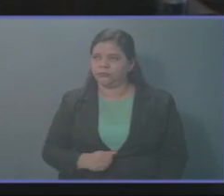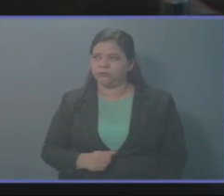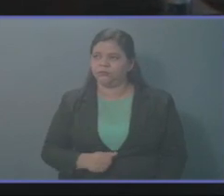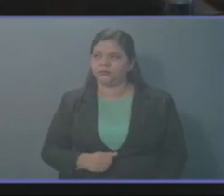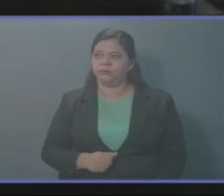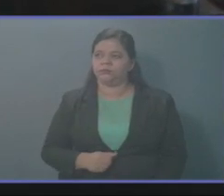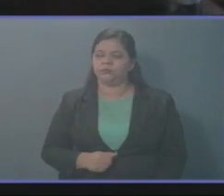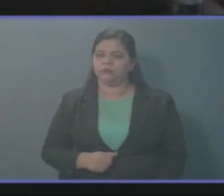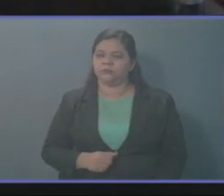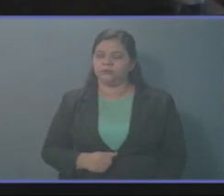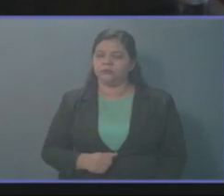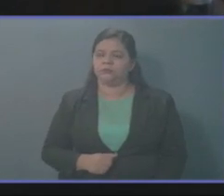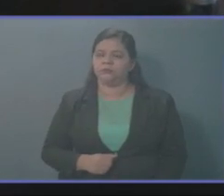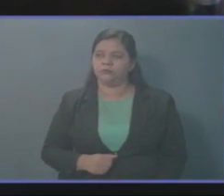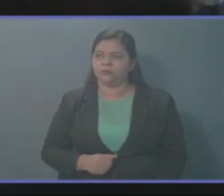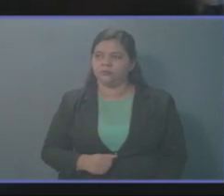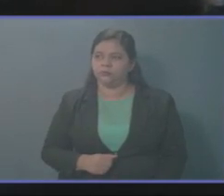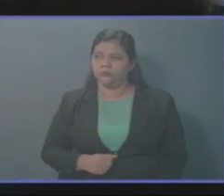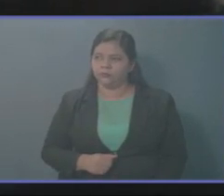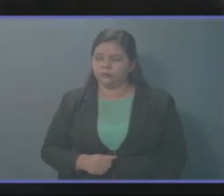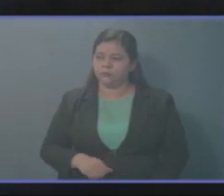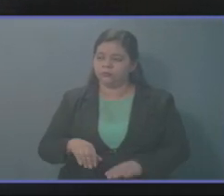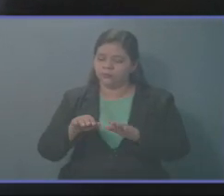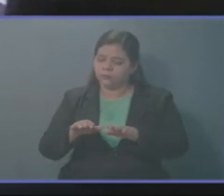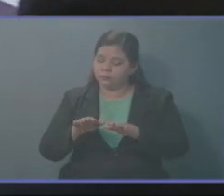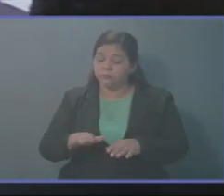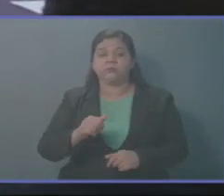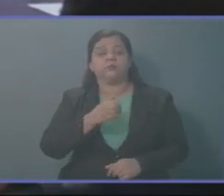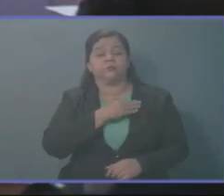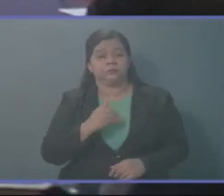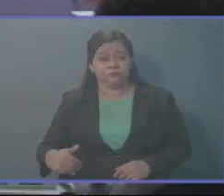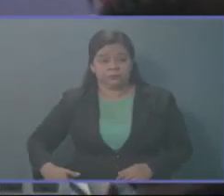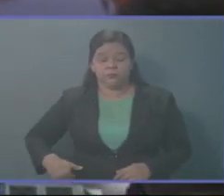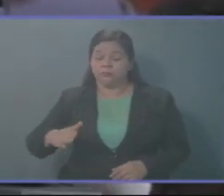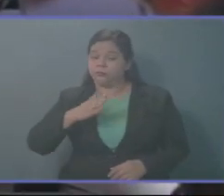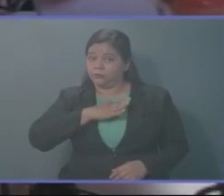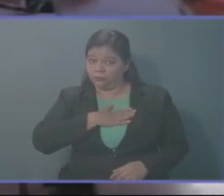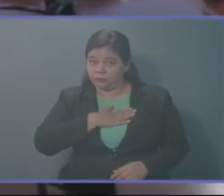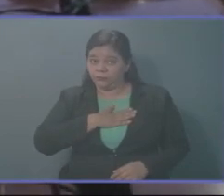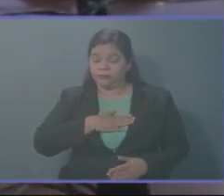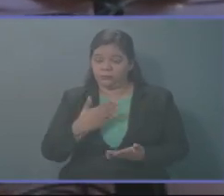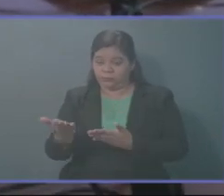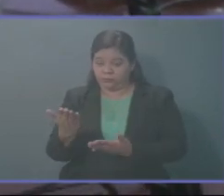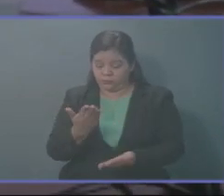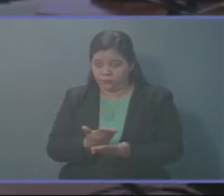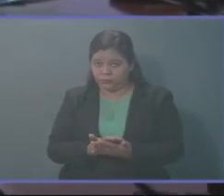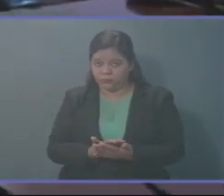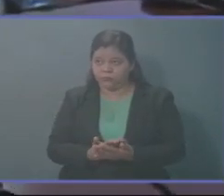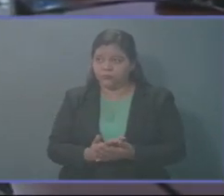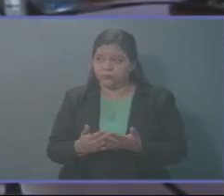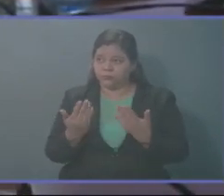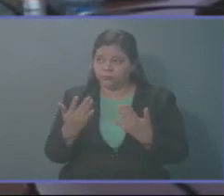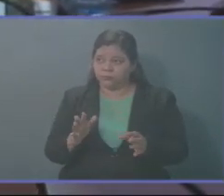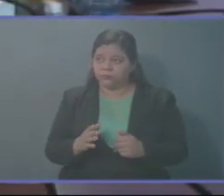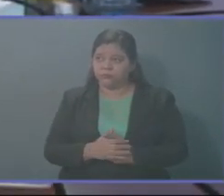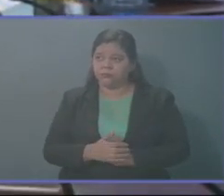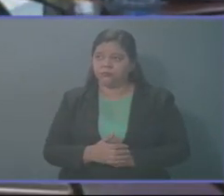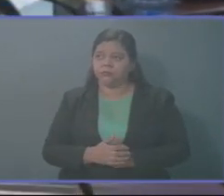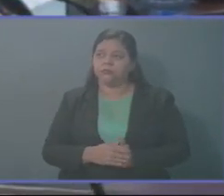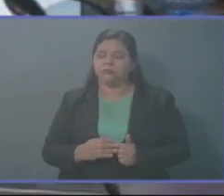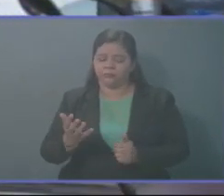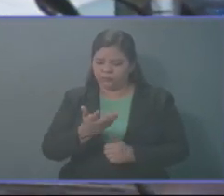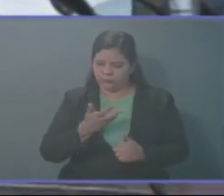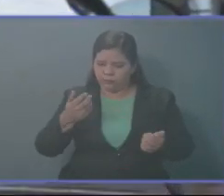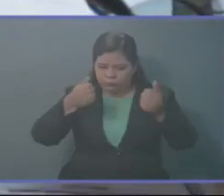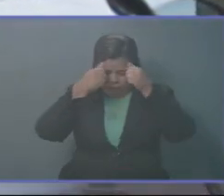presidente de la Asamblea Legislativa, por favor, tiene la palabra. Presidente, mire, si estas propuestas han venido en consenso